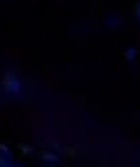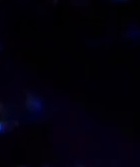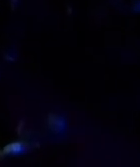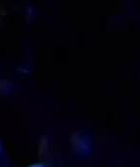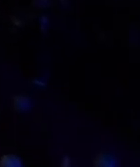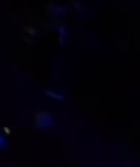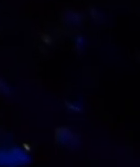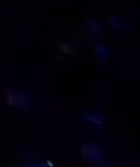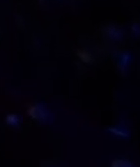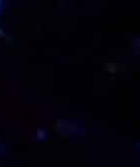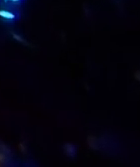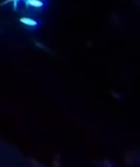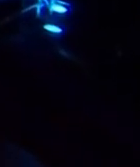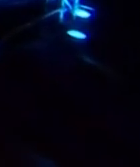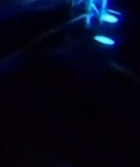presidente